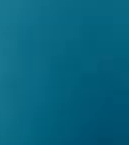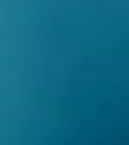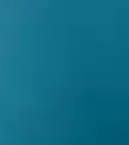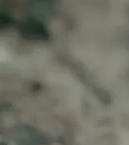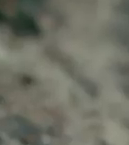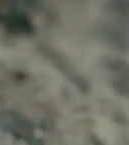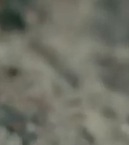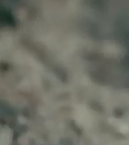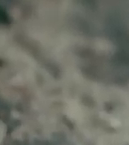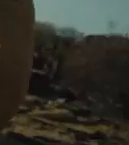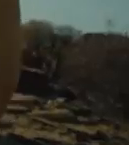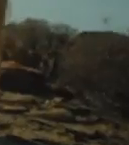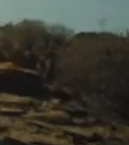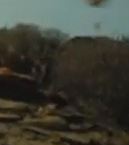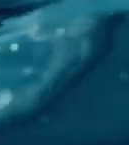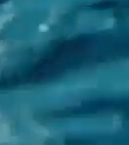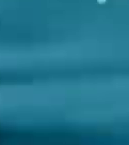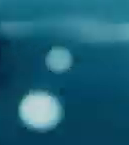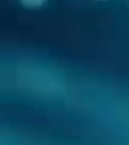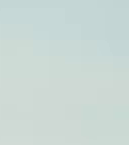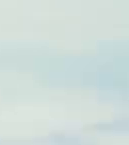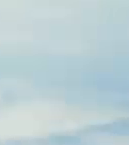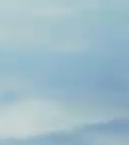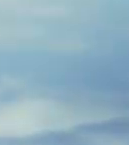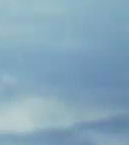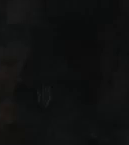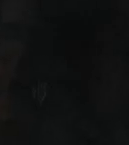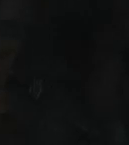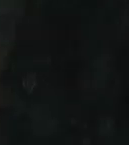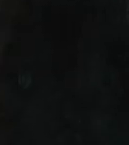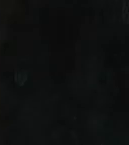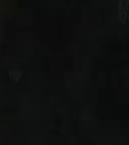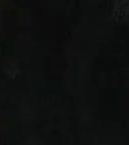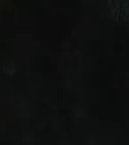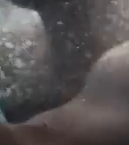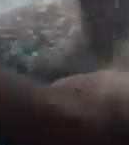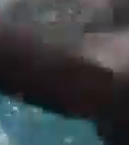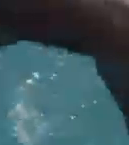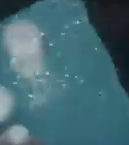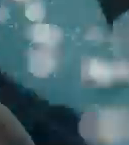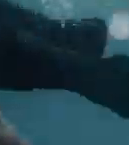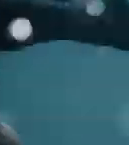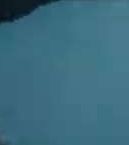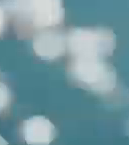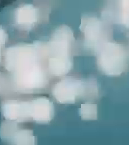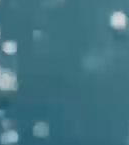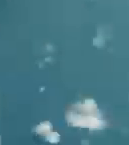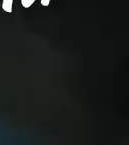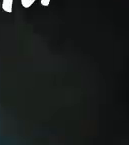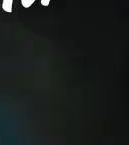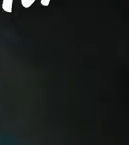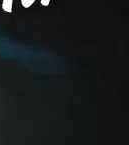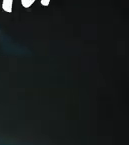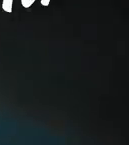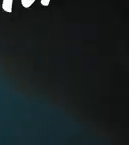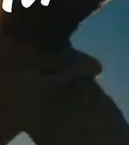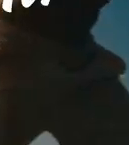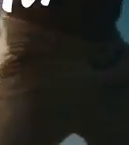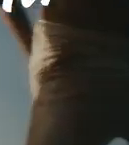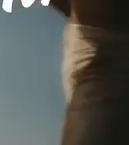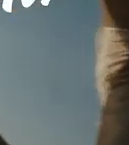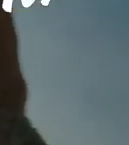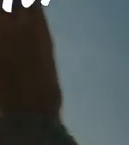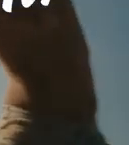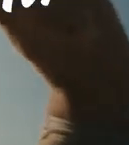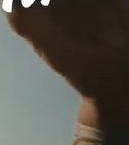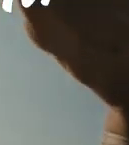tenemos, es todo lo que nos da. La isla en la que vivimos te deja sabor a sal.